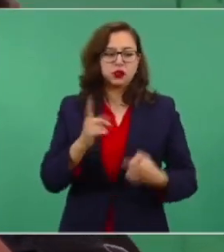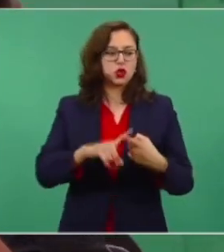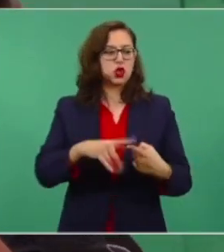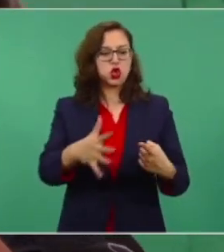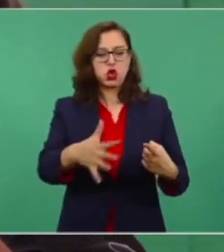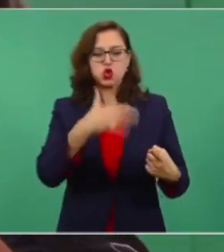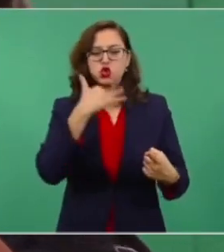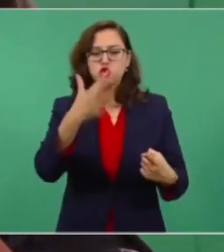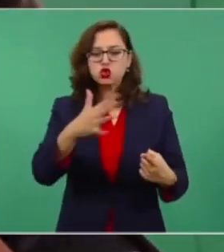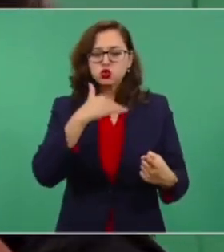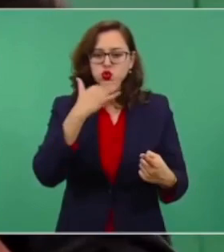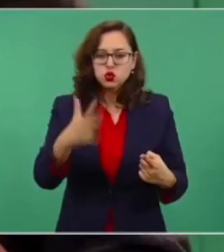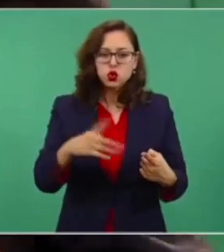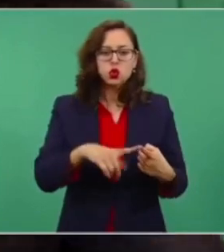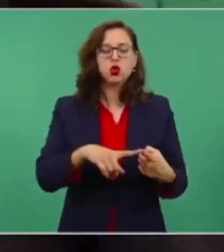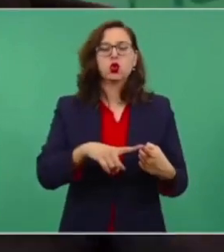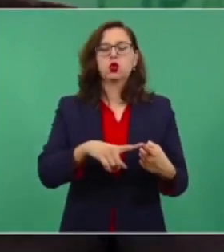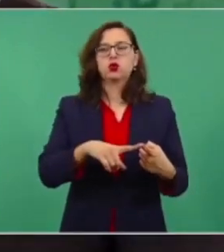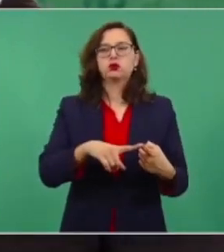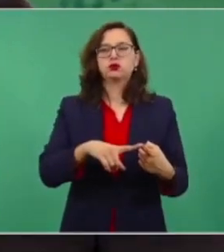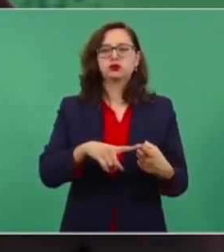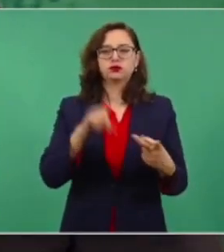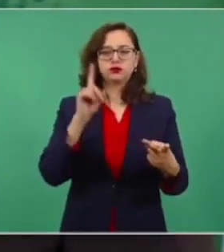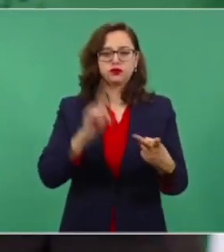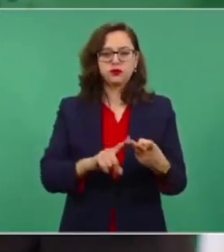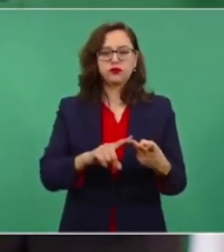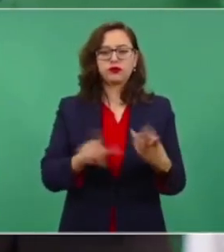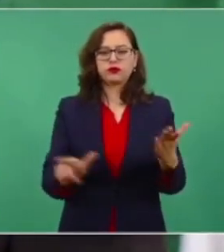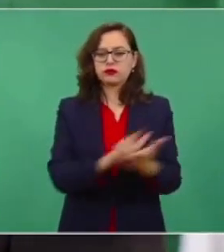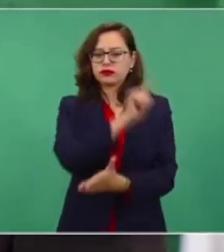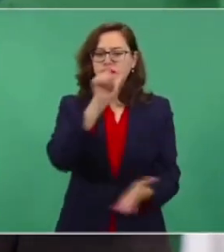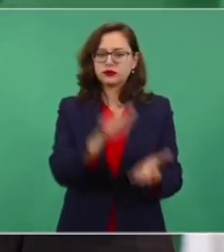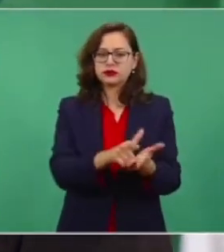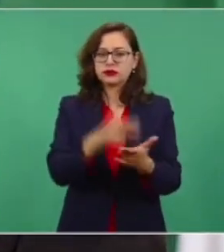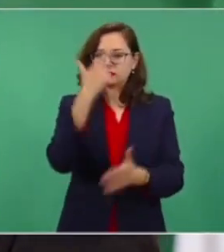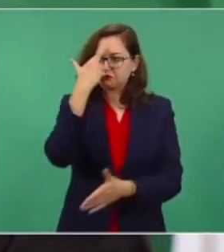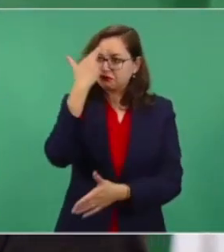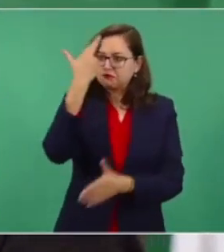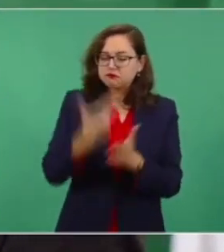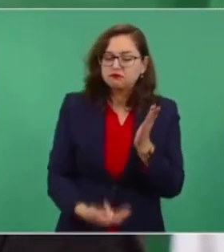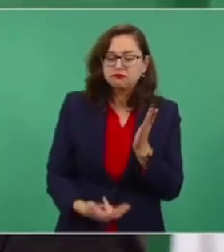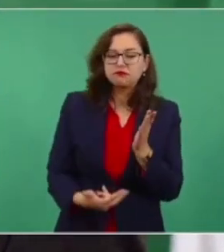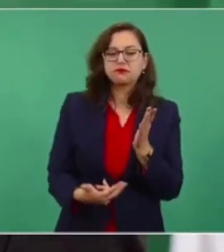que tienen que ver con crímenes y